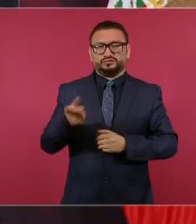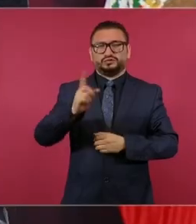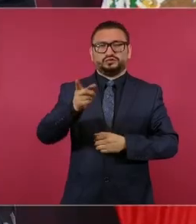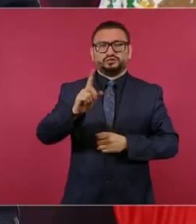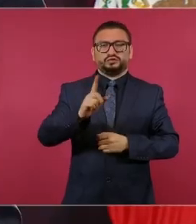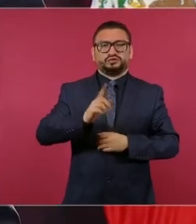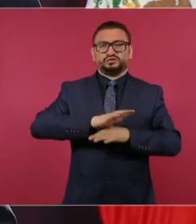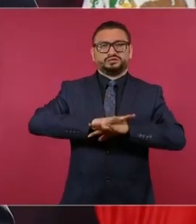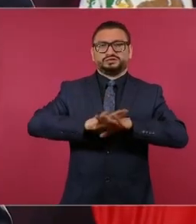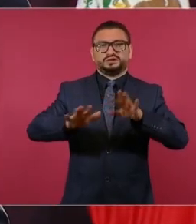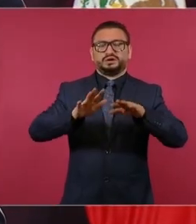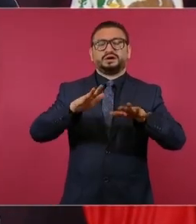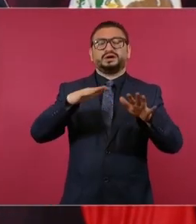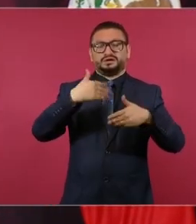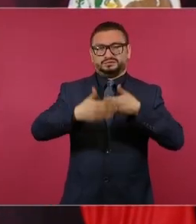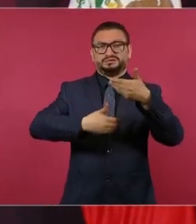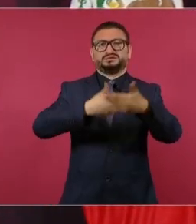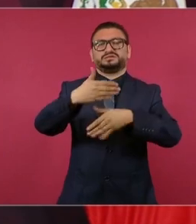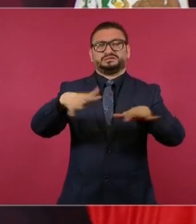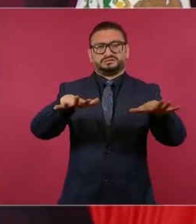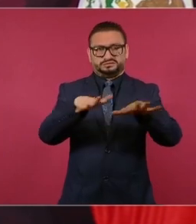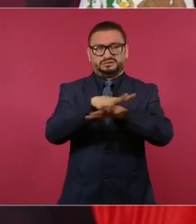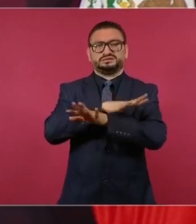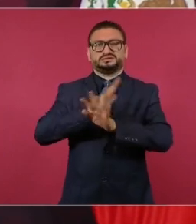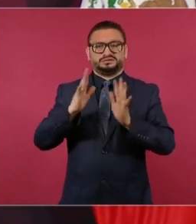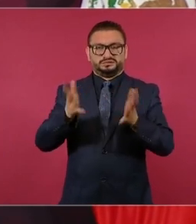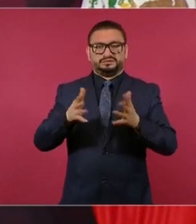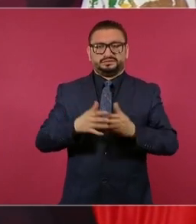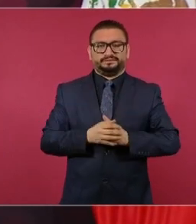No, ya las cosas están cambiando.